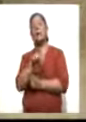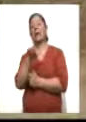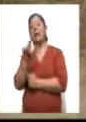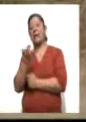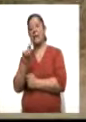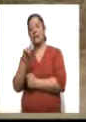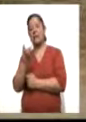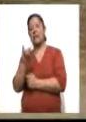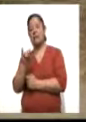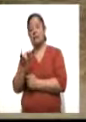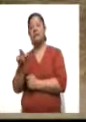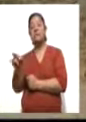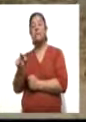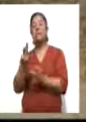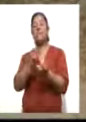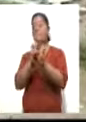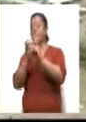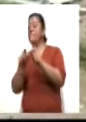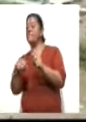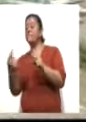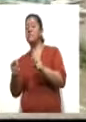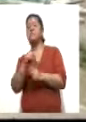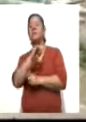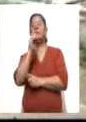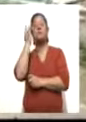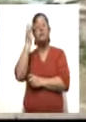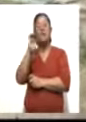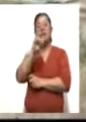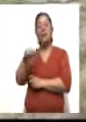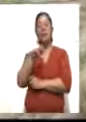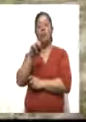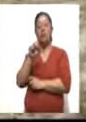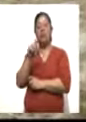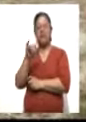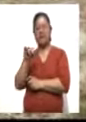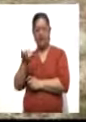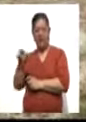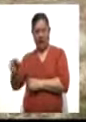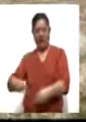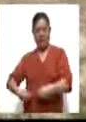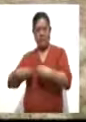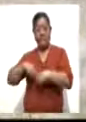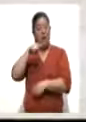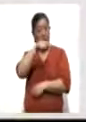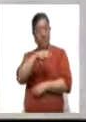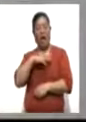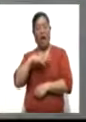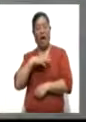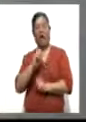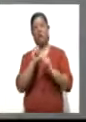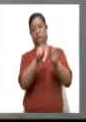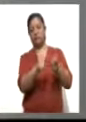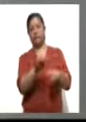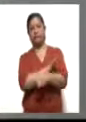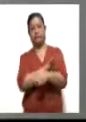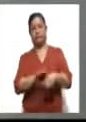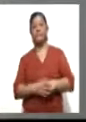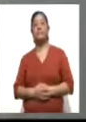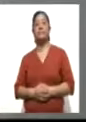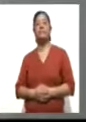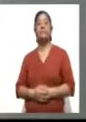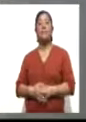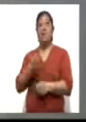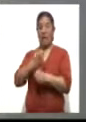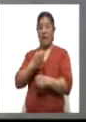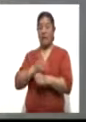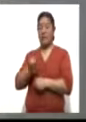la comunidad de Santa Justina, Ecatepec, fue una de las personas beneficiadas con una despensa. Ahorita de toda la